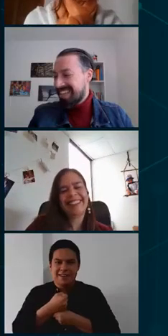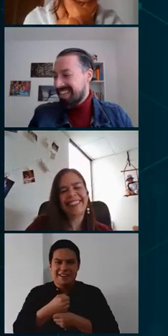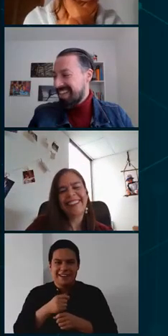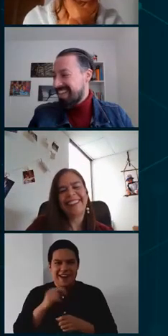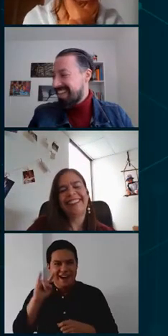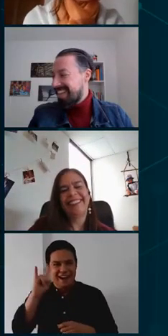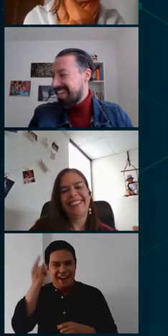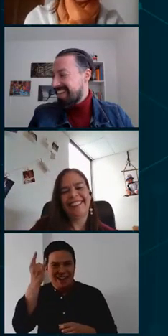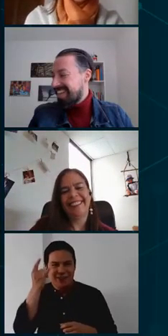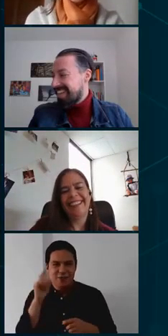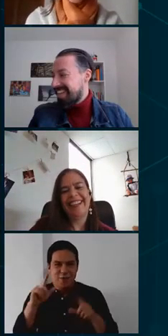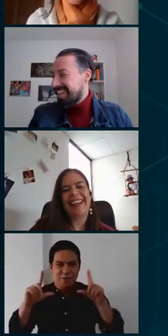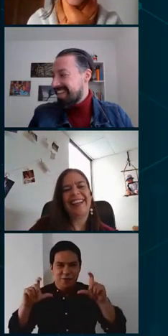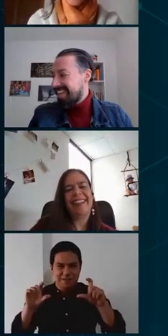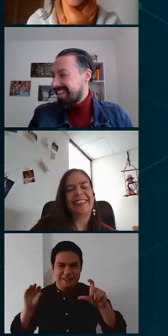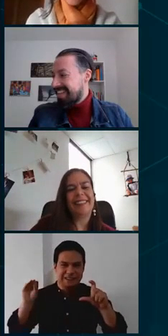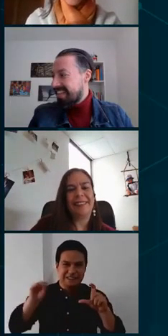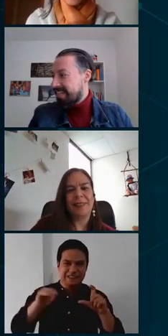en este espacio.